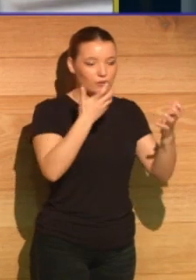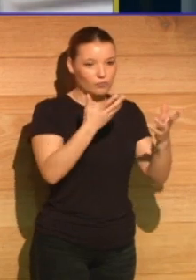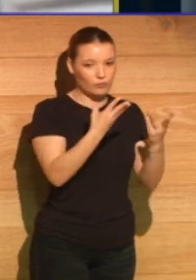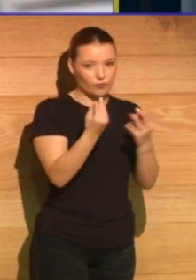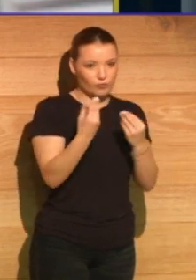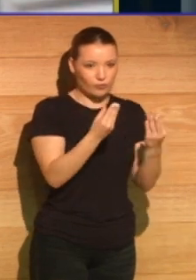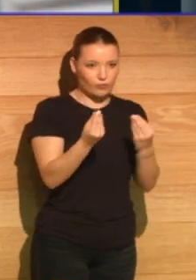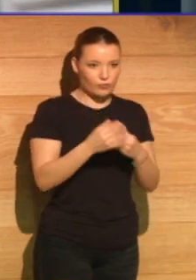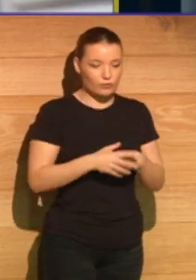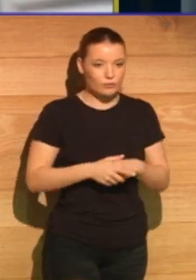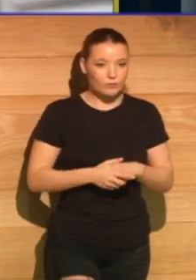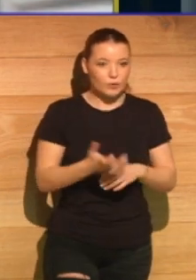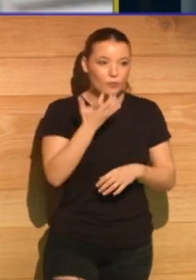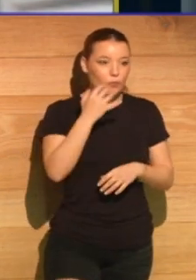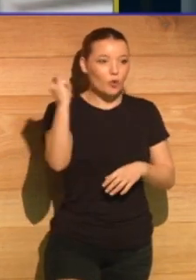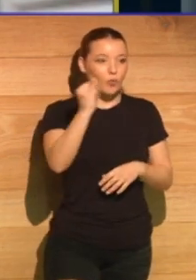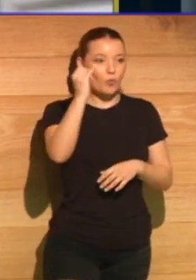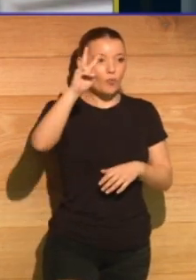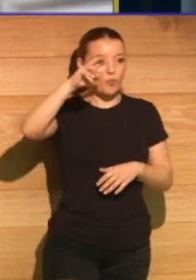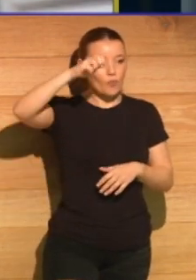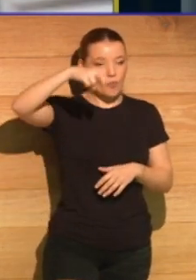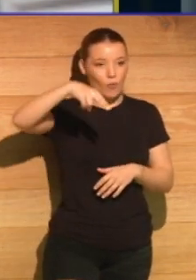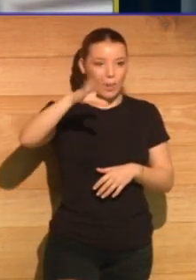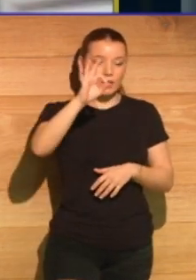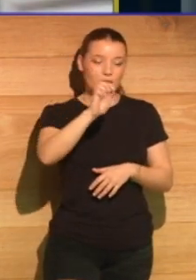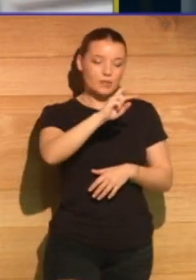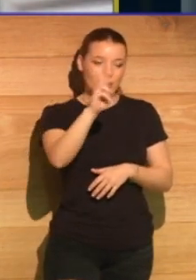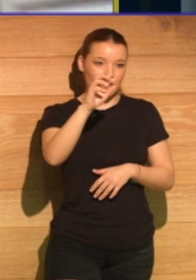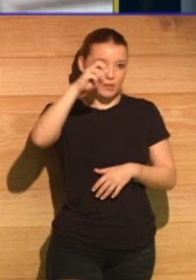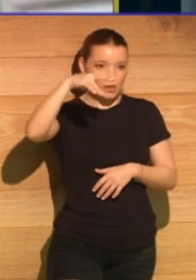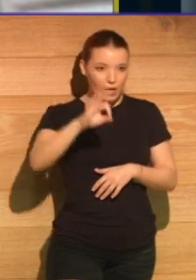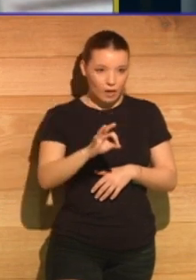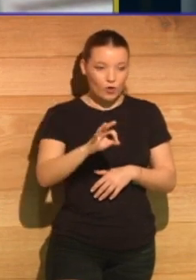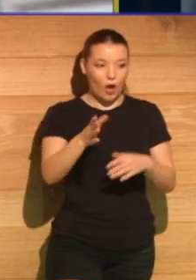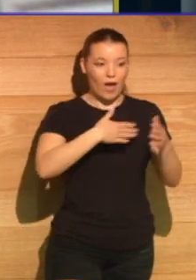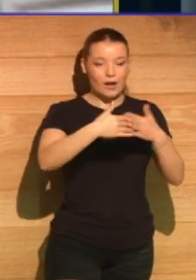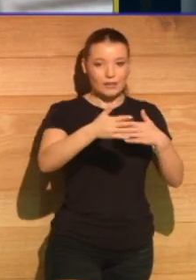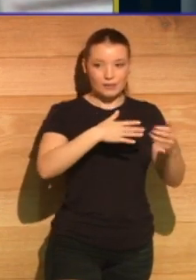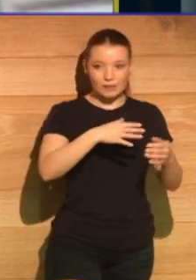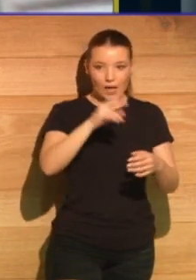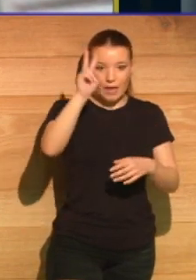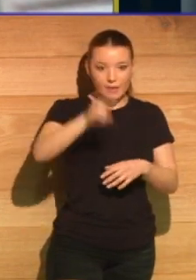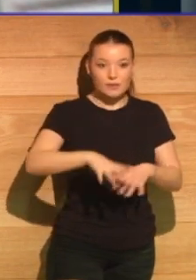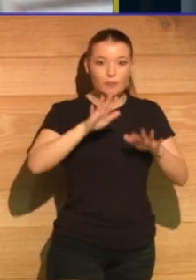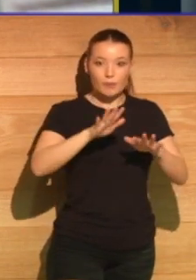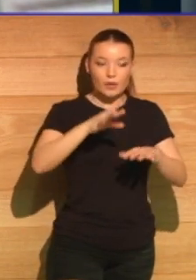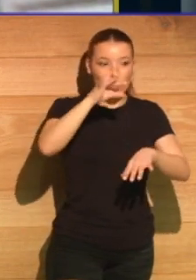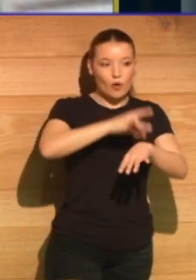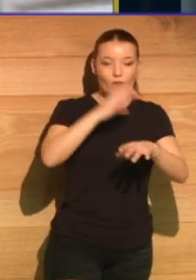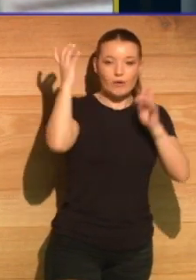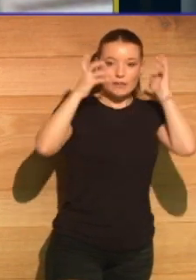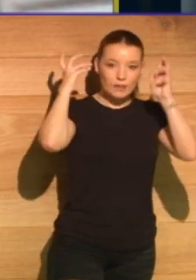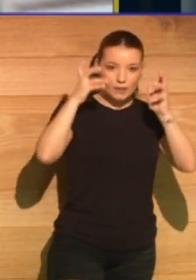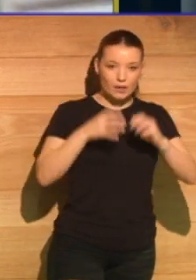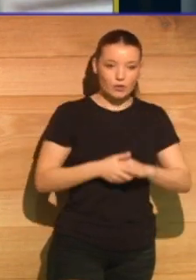como, bueno, Juan Serrano, que fue uno de los fundadores de Equipo 57, él es un artista plástico, pero fue veterinario. Tenemos